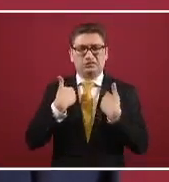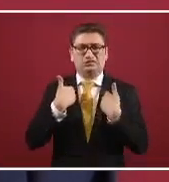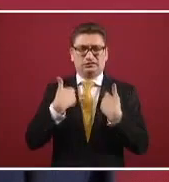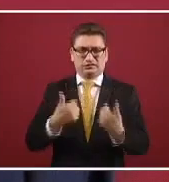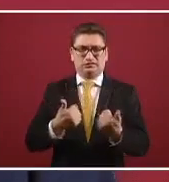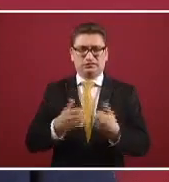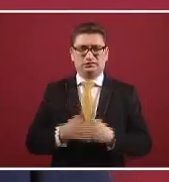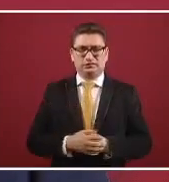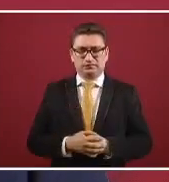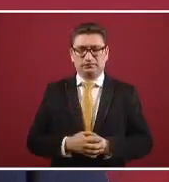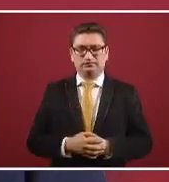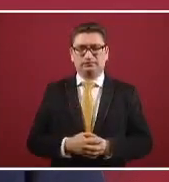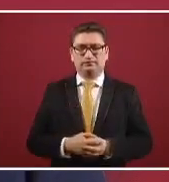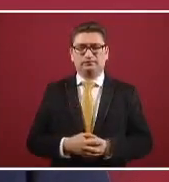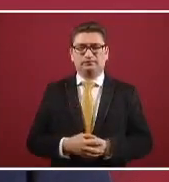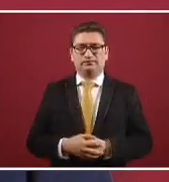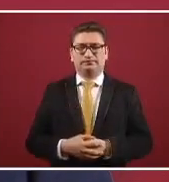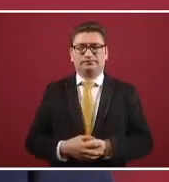conveniente para nadie